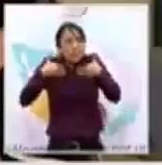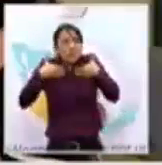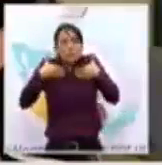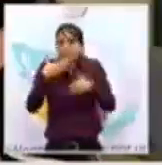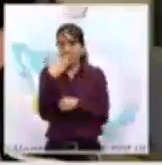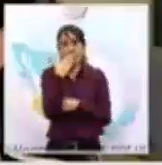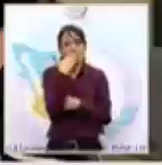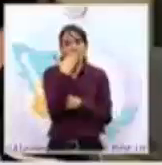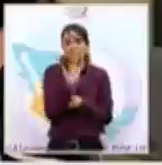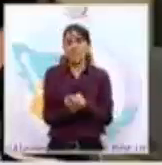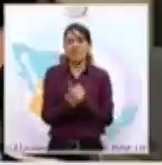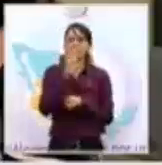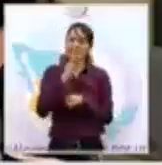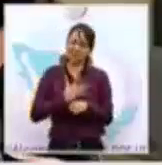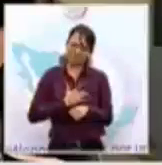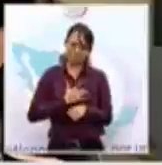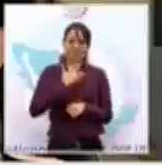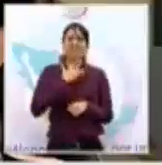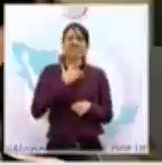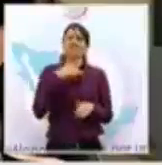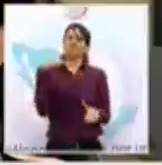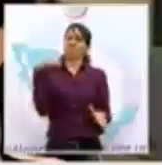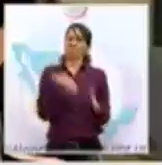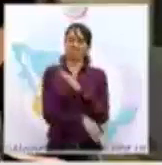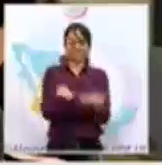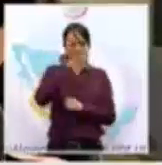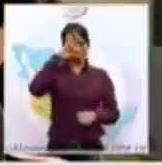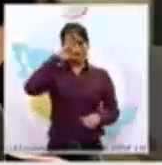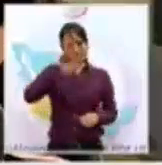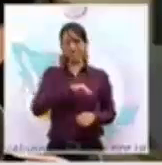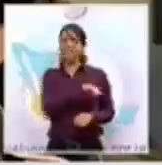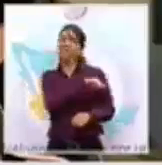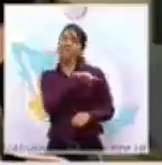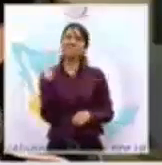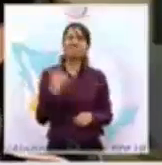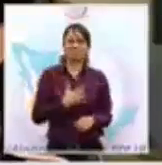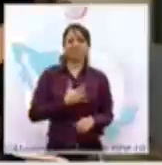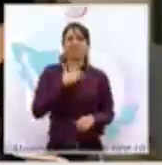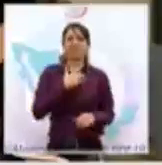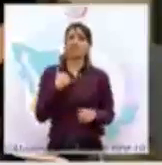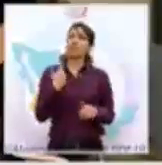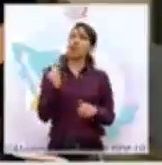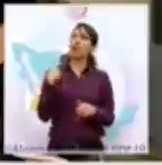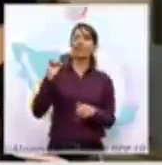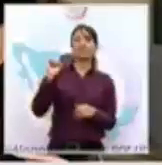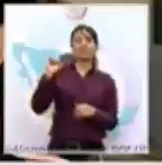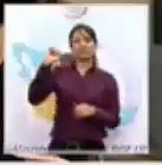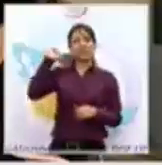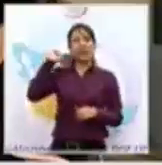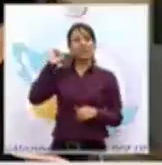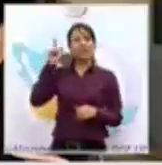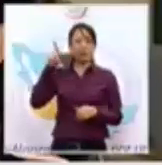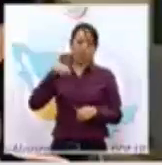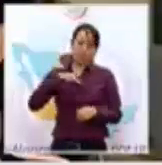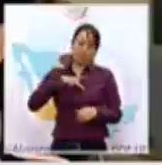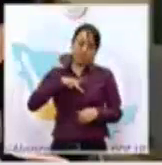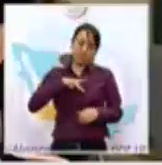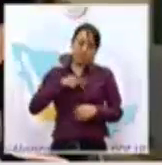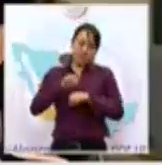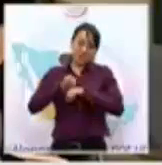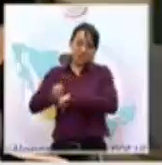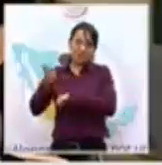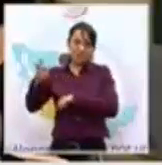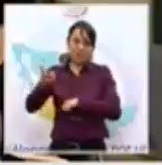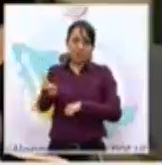una sensación de derrota. Platicaba el sábado pasado con algunos jóvenes en mi entidad federativa en Guanajuato